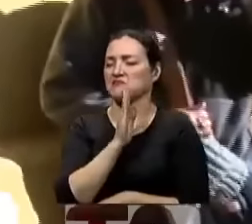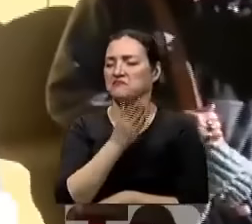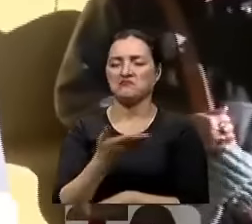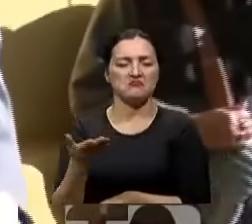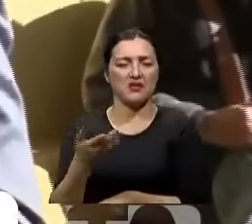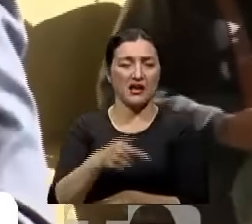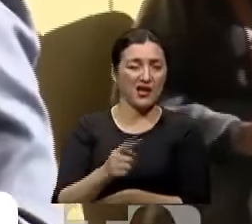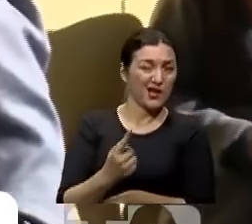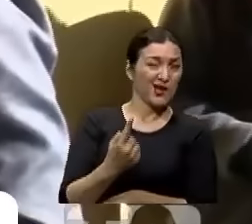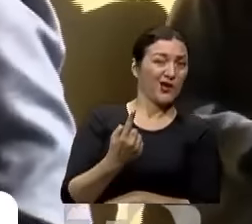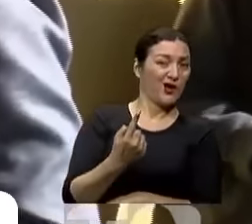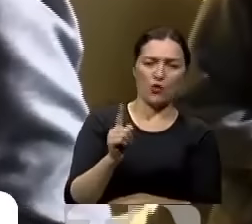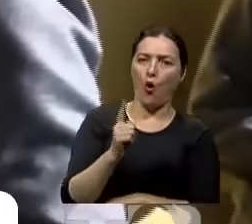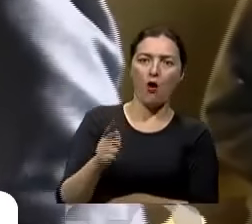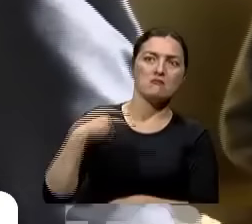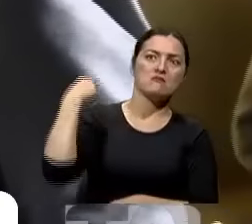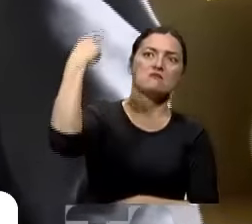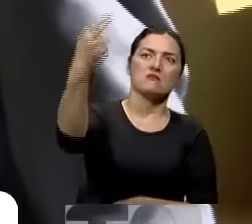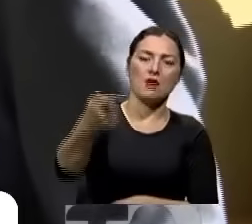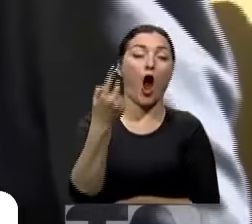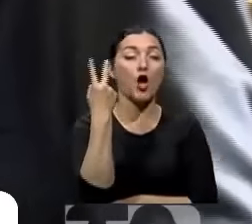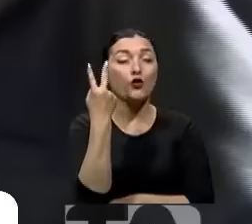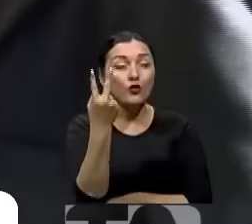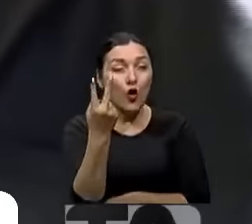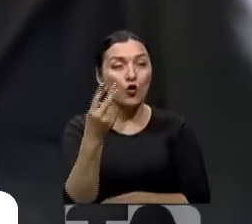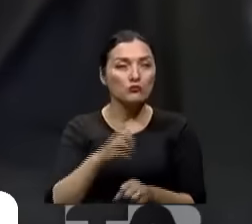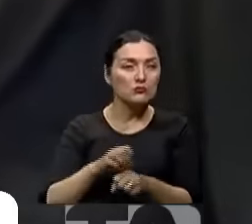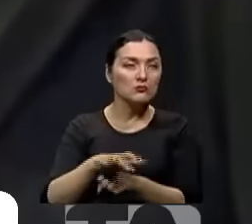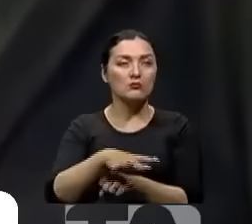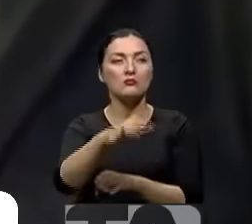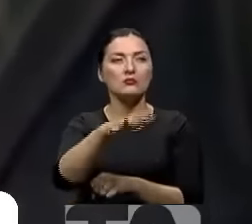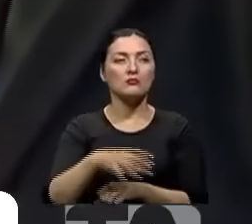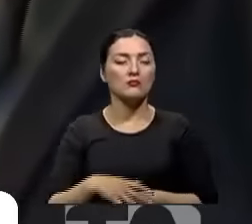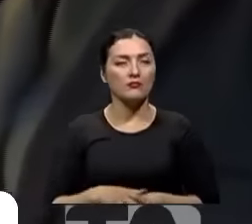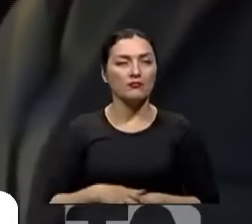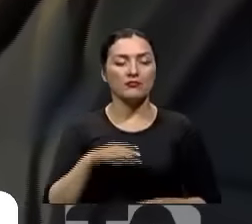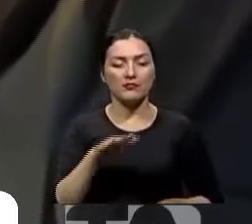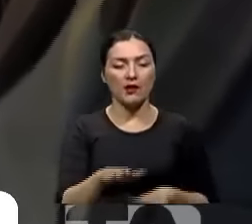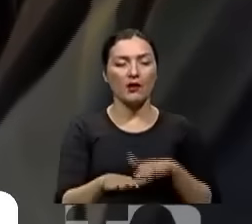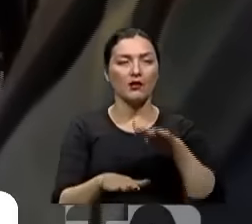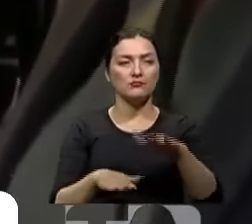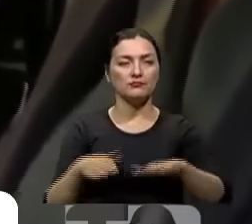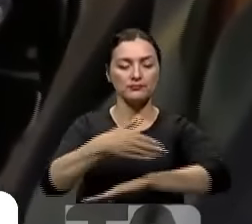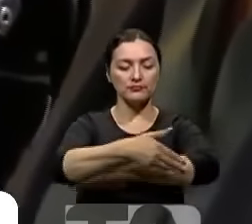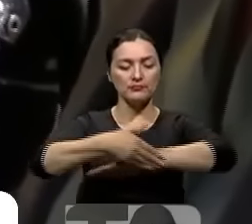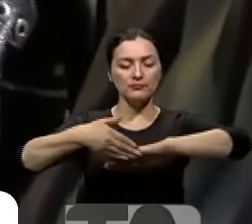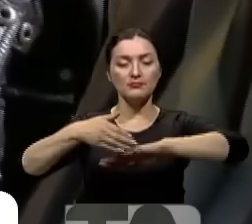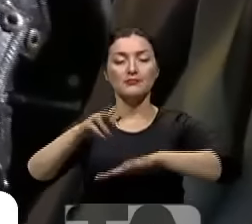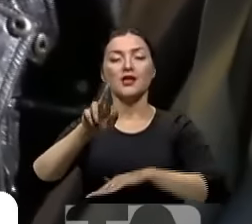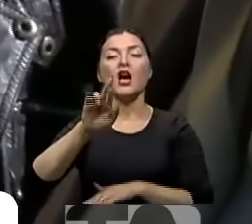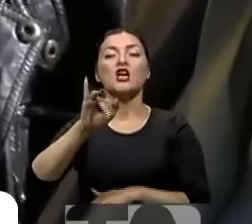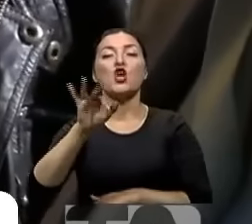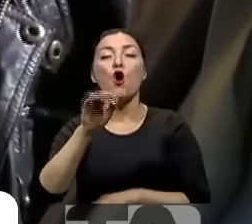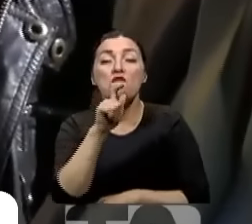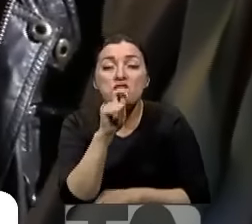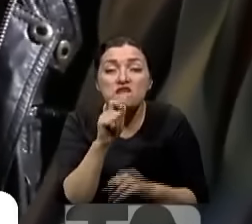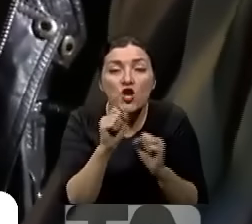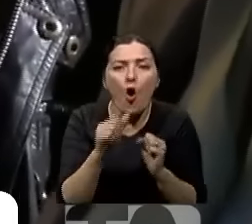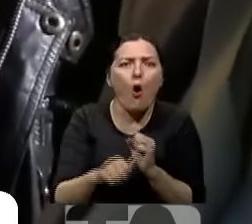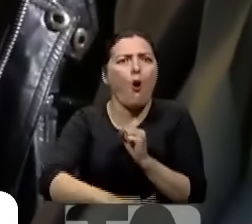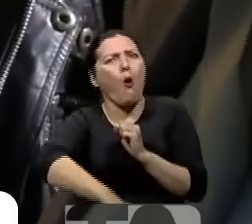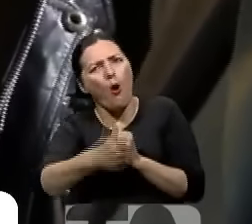hay otra de esta misma situación. Caminemos a la Río Frío para salir a la Manuela Herrera, hay otra